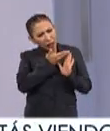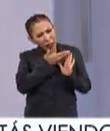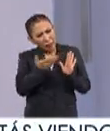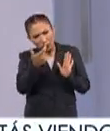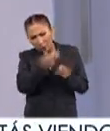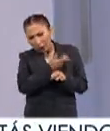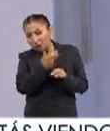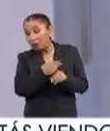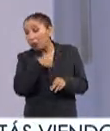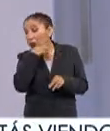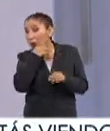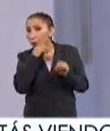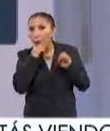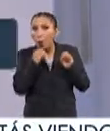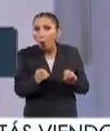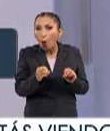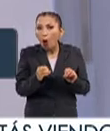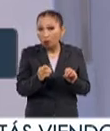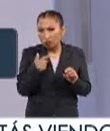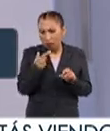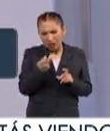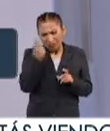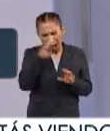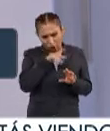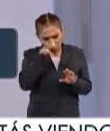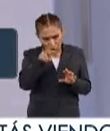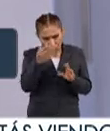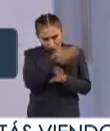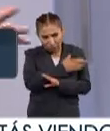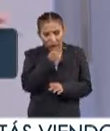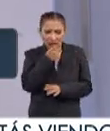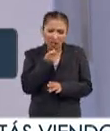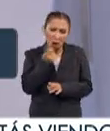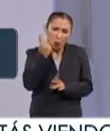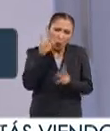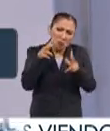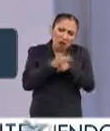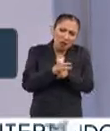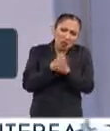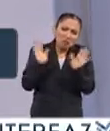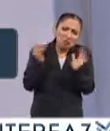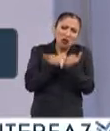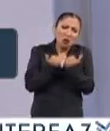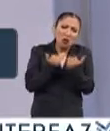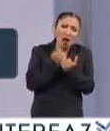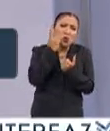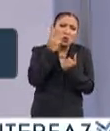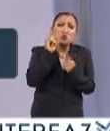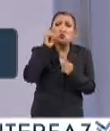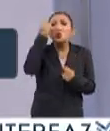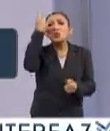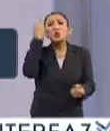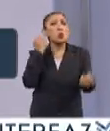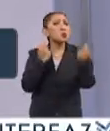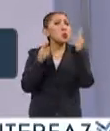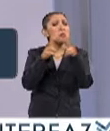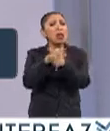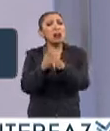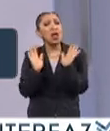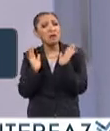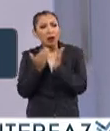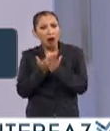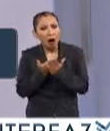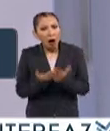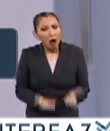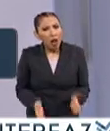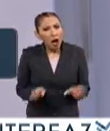está sucediendo? Y le preguntaba, ¿no? Si a ella le había tocado, y me decía, bueno, un pleito aislado, igual que a mí, ¿no? Un pleito aislado, por ahí alguien. Pero aquí